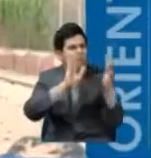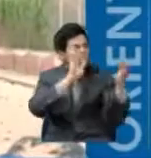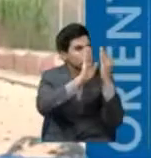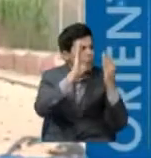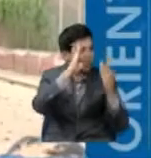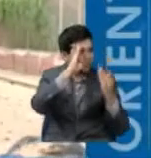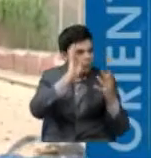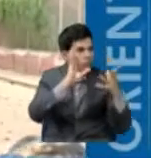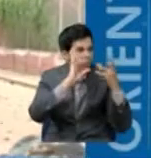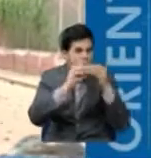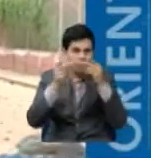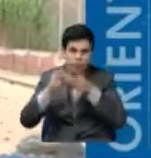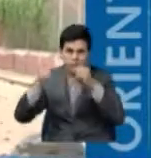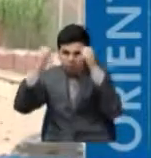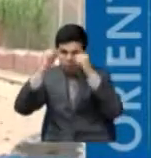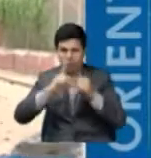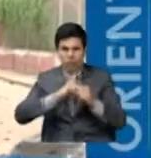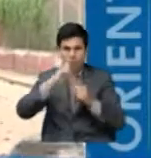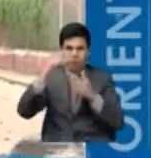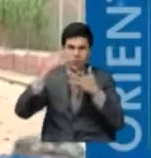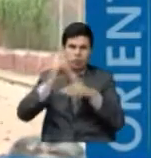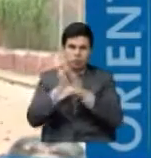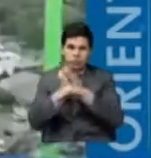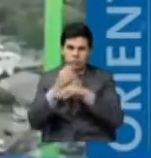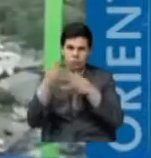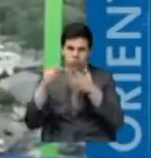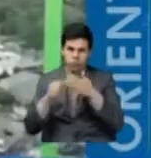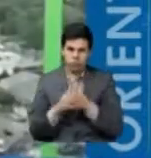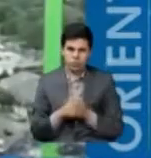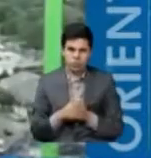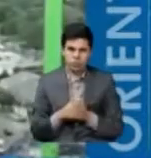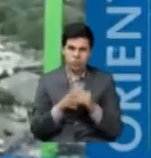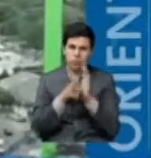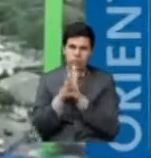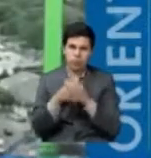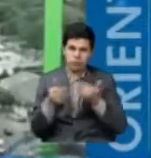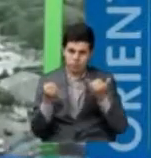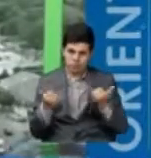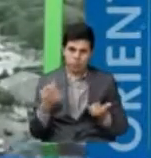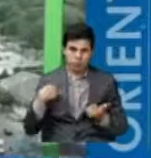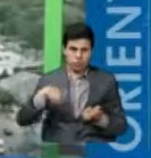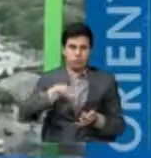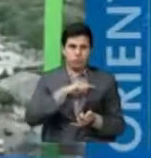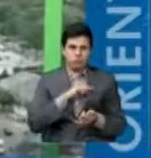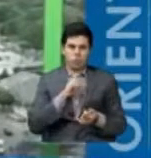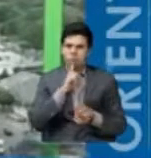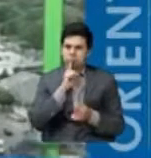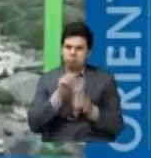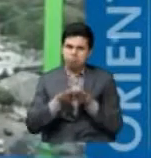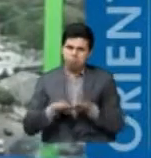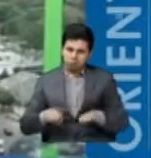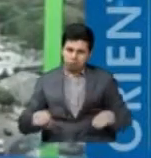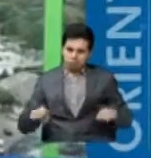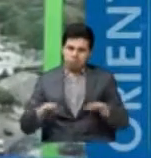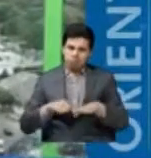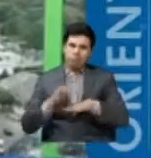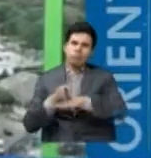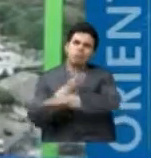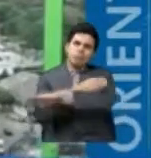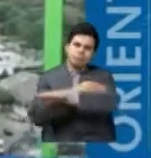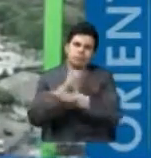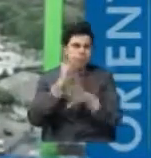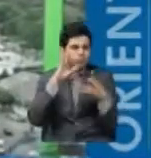los líderes de la protesta y las instituciones. Bueno, hasta hoy tenemos normalidad después de haber suscrito un